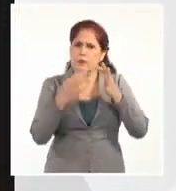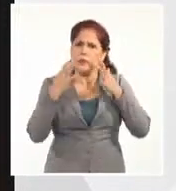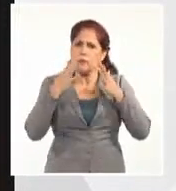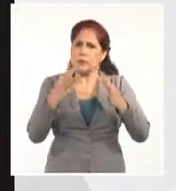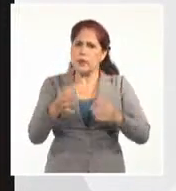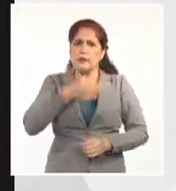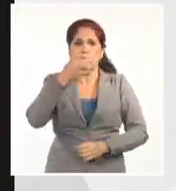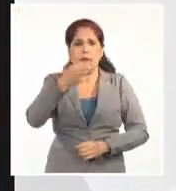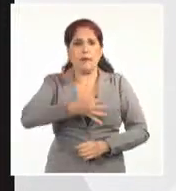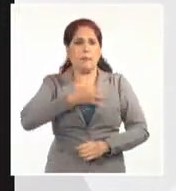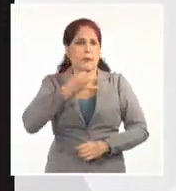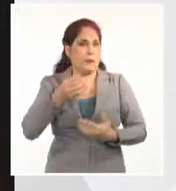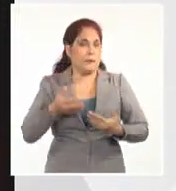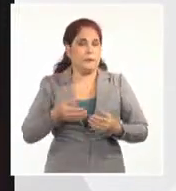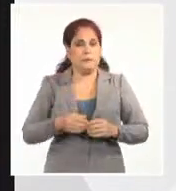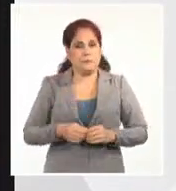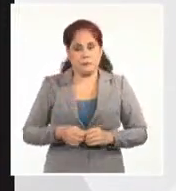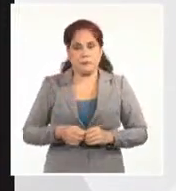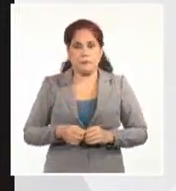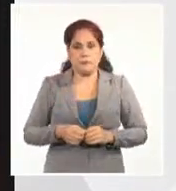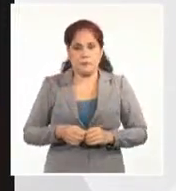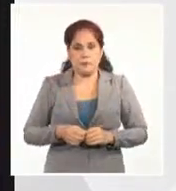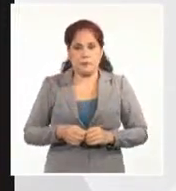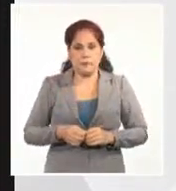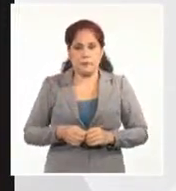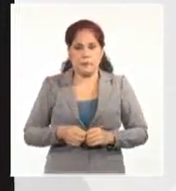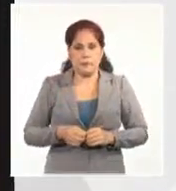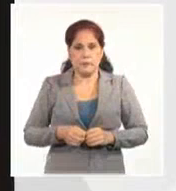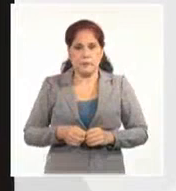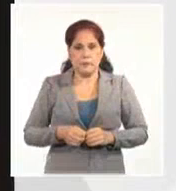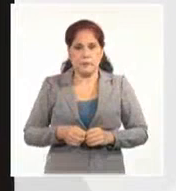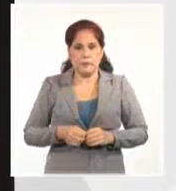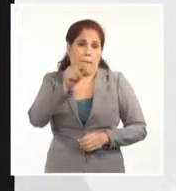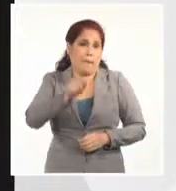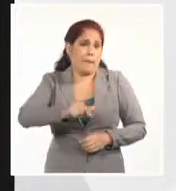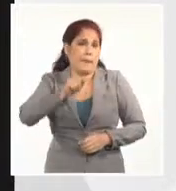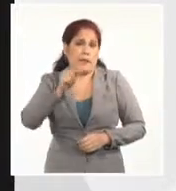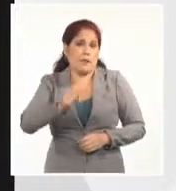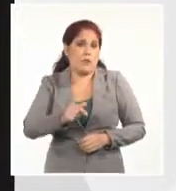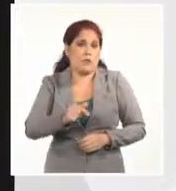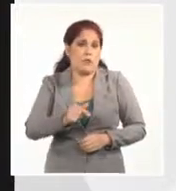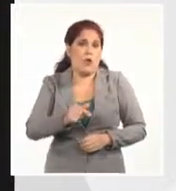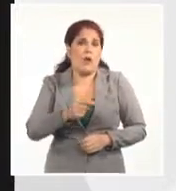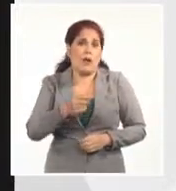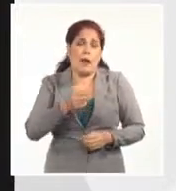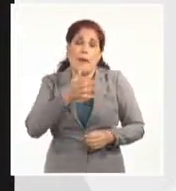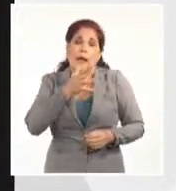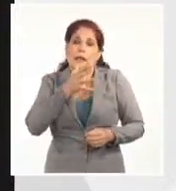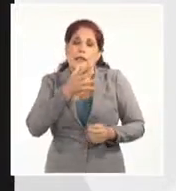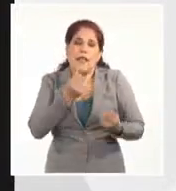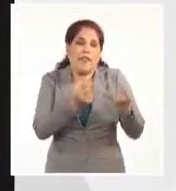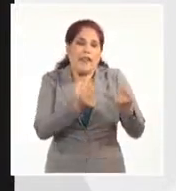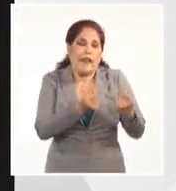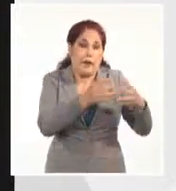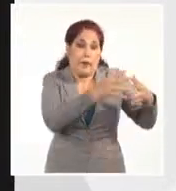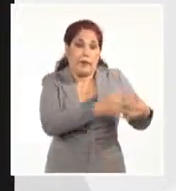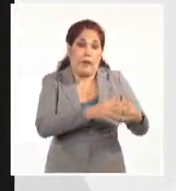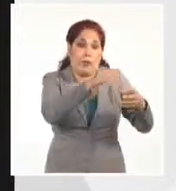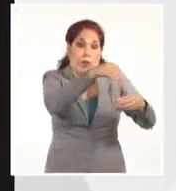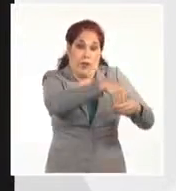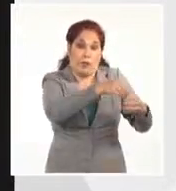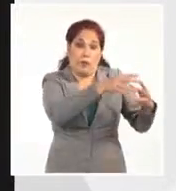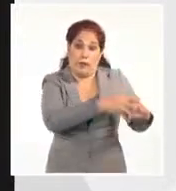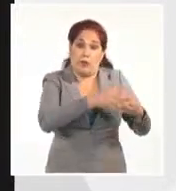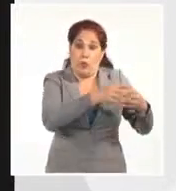que hay influencers o canales en Miami, no sé si también en Cuba, en el